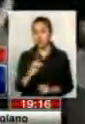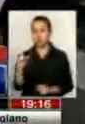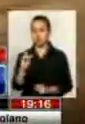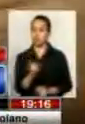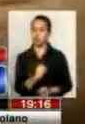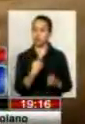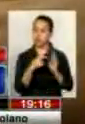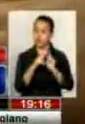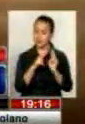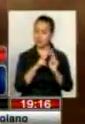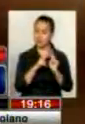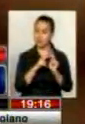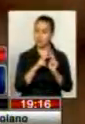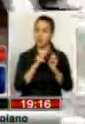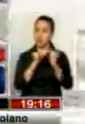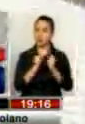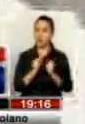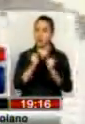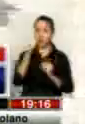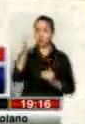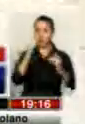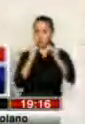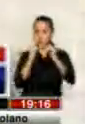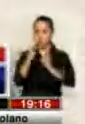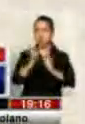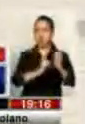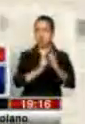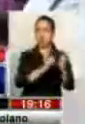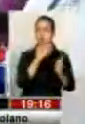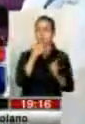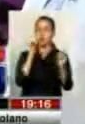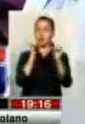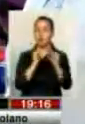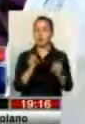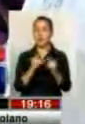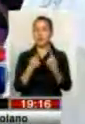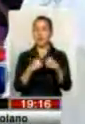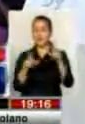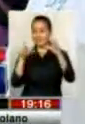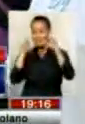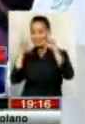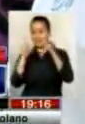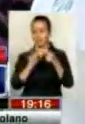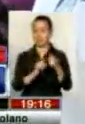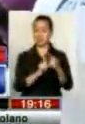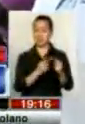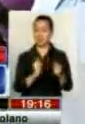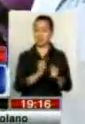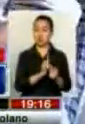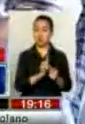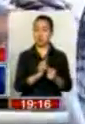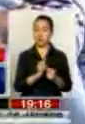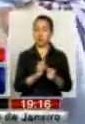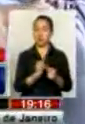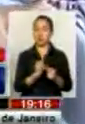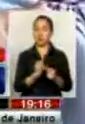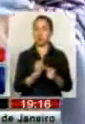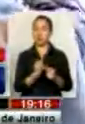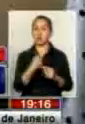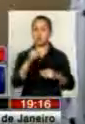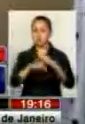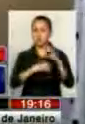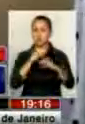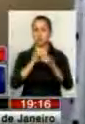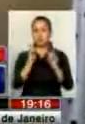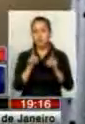cabo precisamente para poder articular y coordinar de mejor manera los distintos actores y actrices que participamos del círculo que tiene que